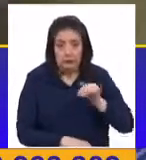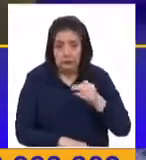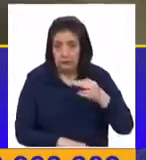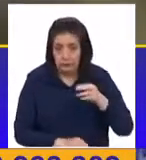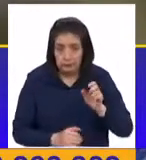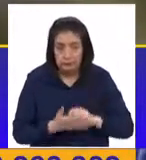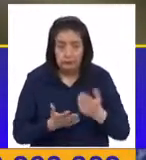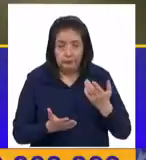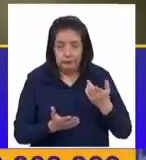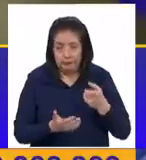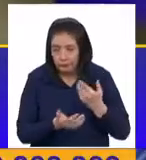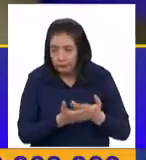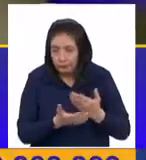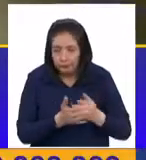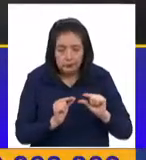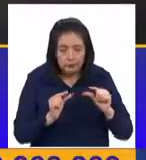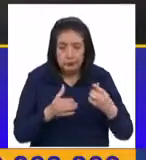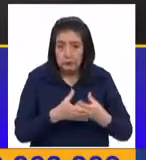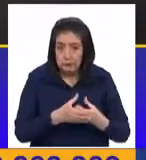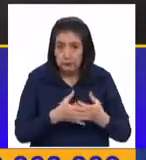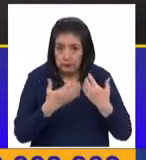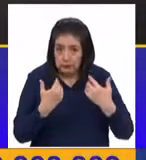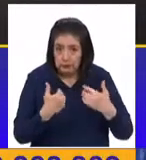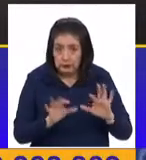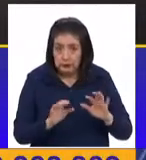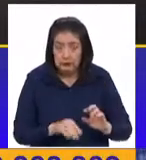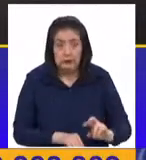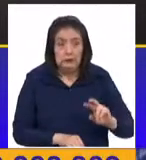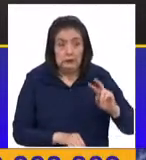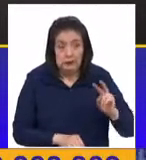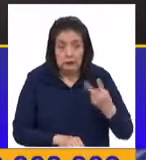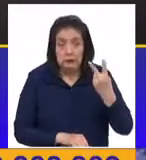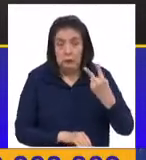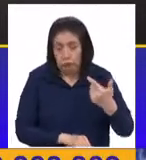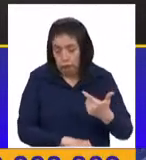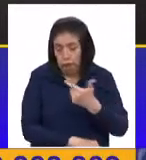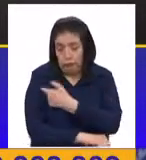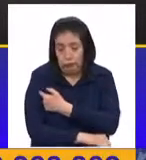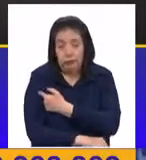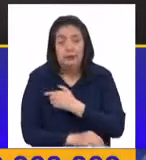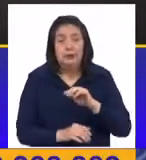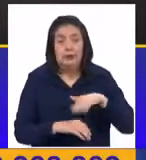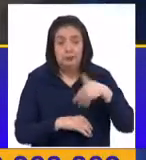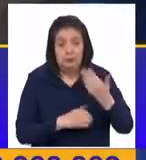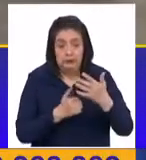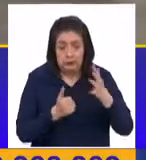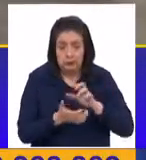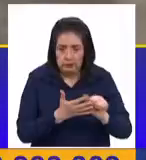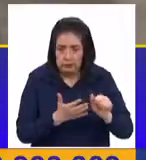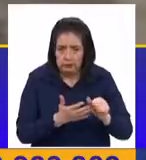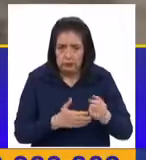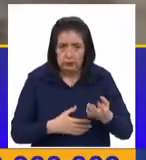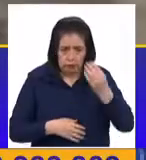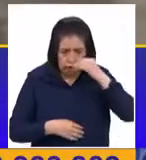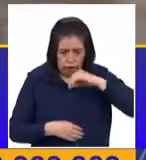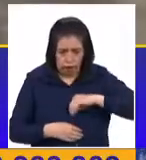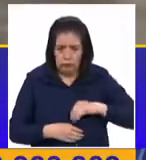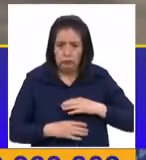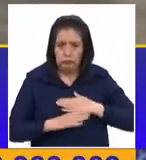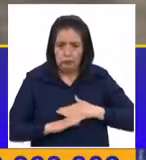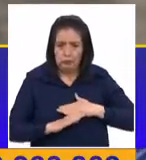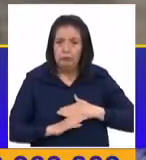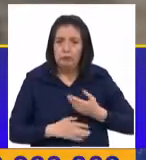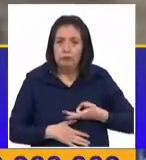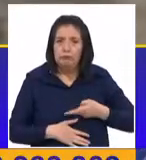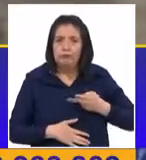preliminar, el grupo que recibió esta segunda dosis 6 meses después de una primera dosis ha visto que sus niveles de anticuerpos aumentaron hasta